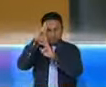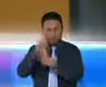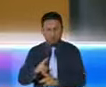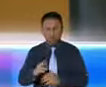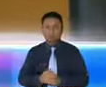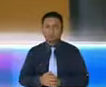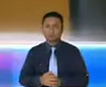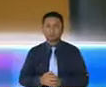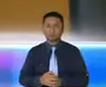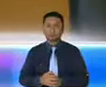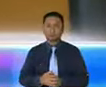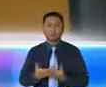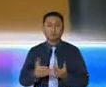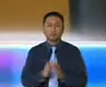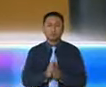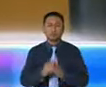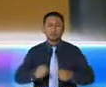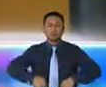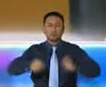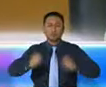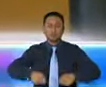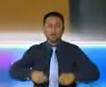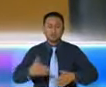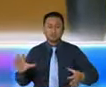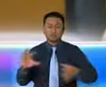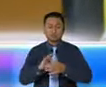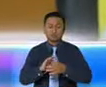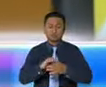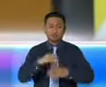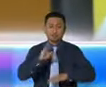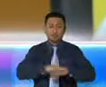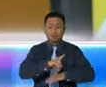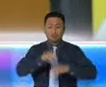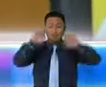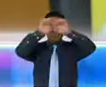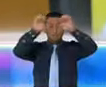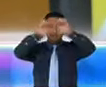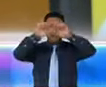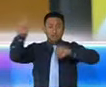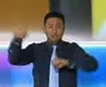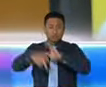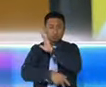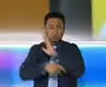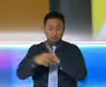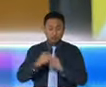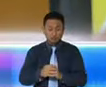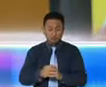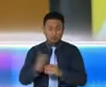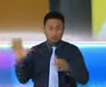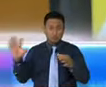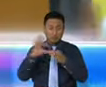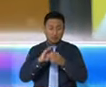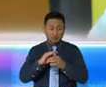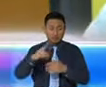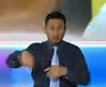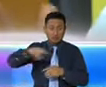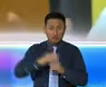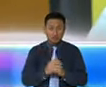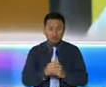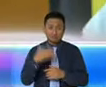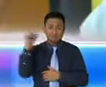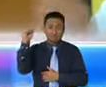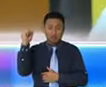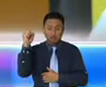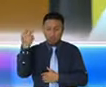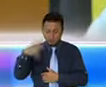tratado vinculante que permita responsabilizar a las corporaciones. Y como decía Jorge, que las empresas no tengan únicamente derechos, sino